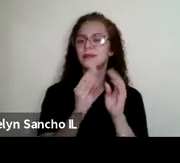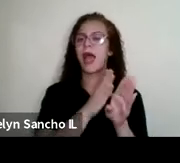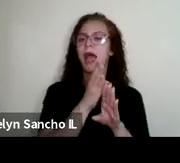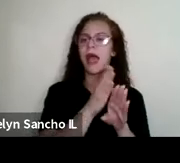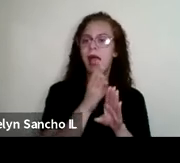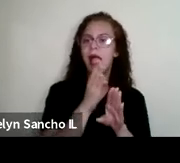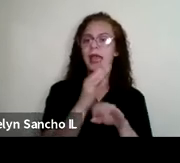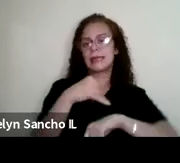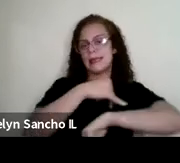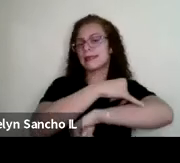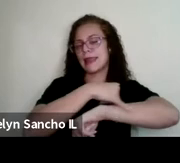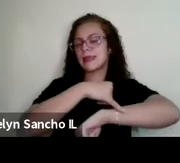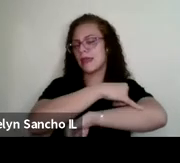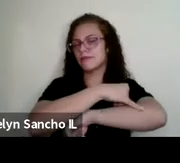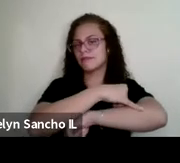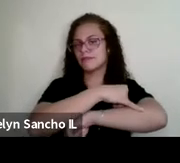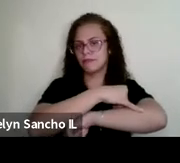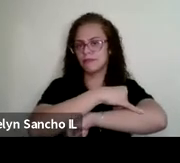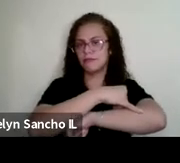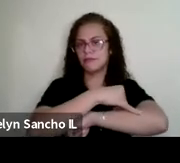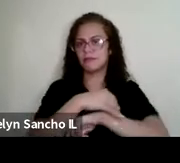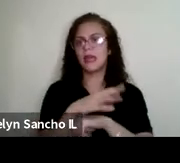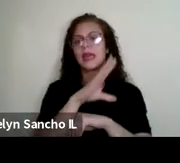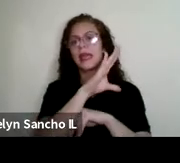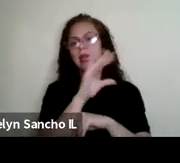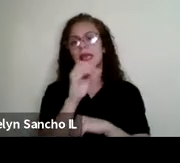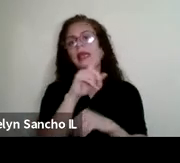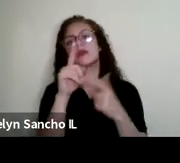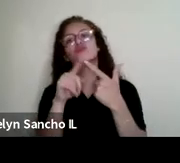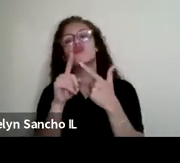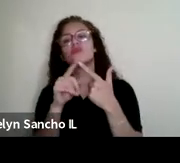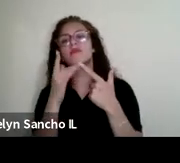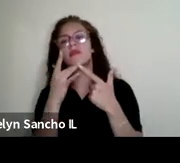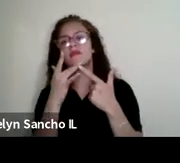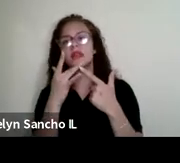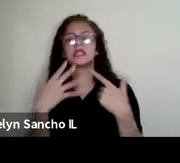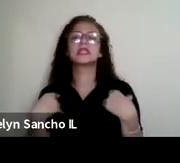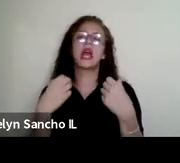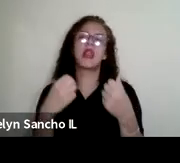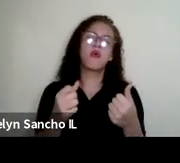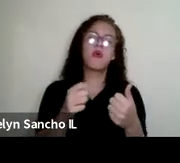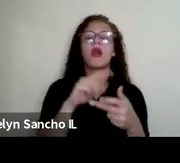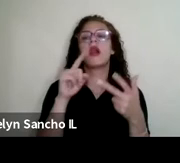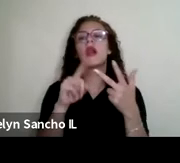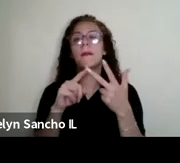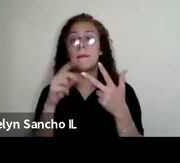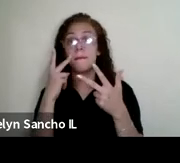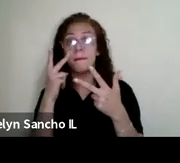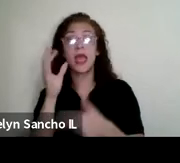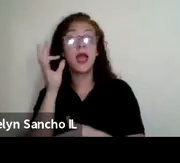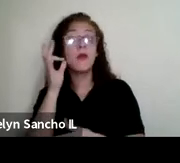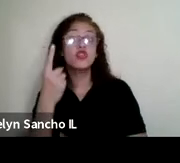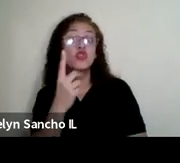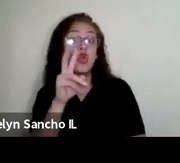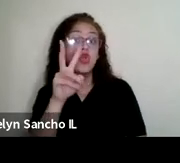de ingenierías, ¿verdad? De ingenierías y en segundo término, bueno, en salud, pero vean que las chicas, solo